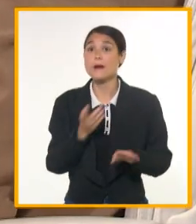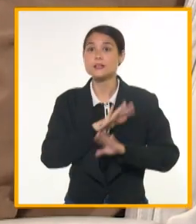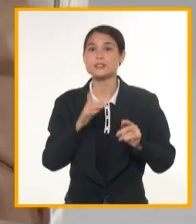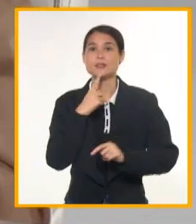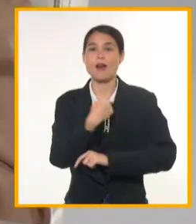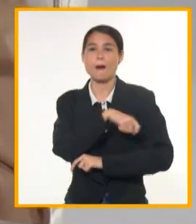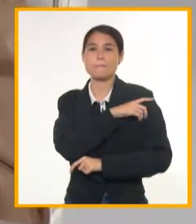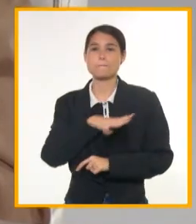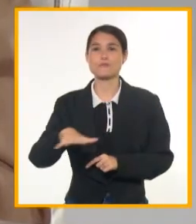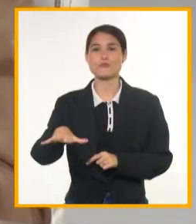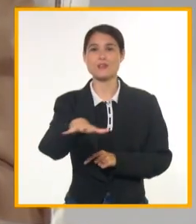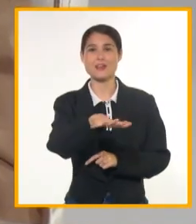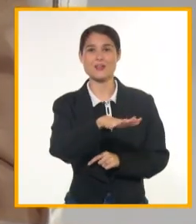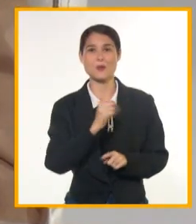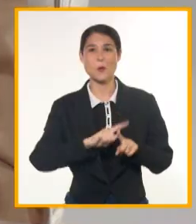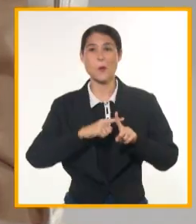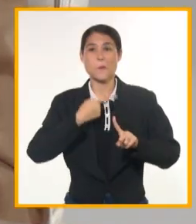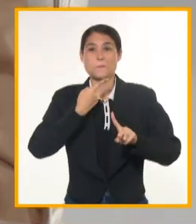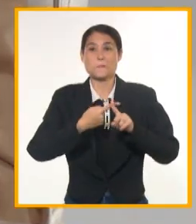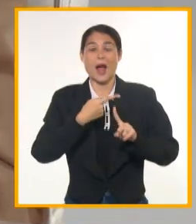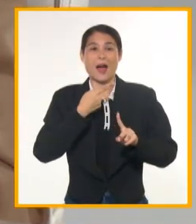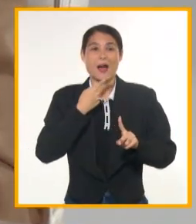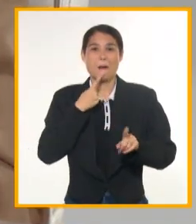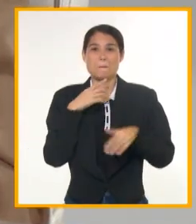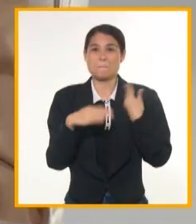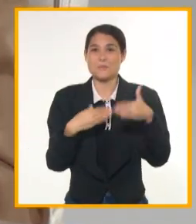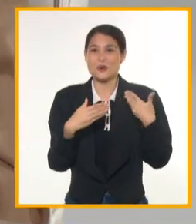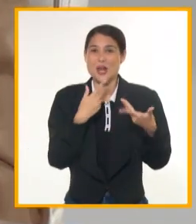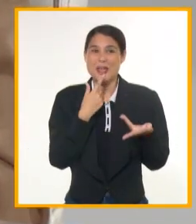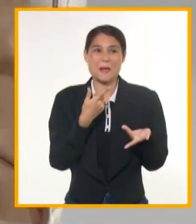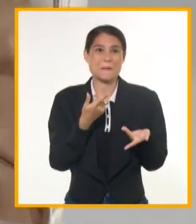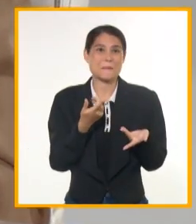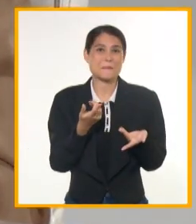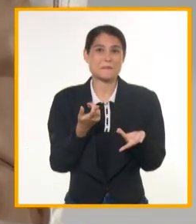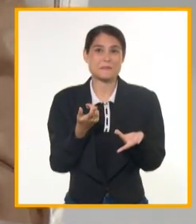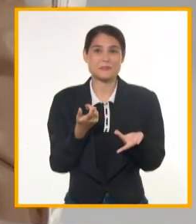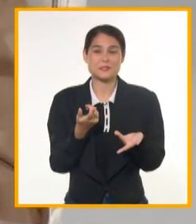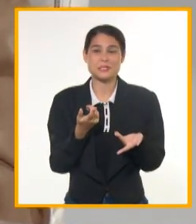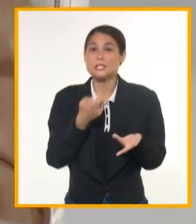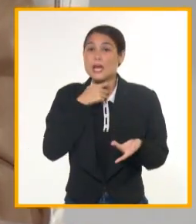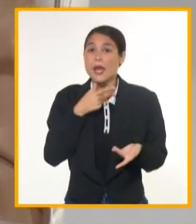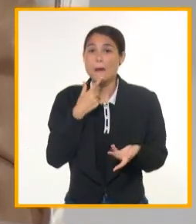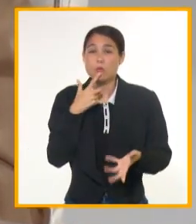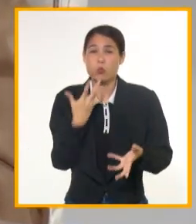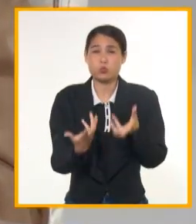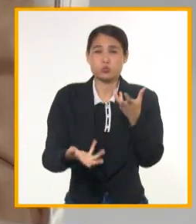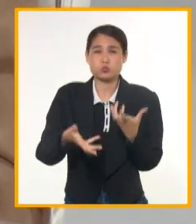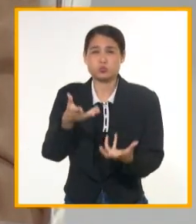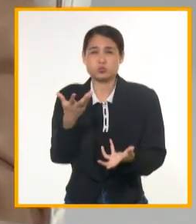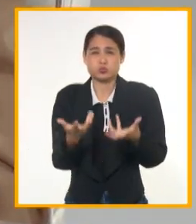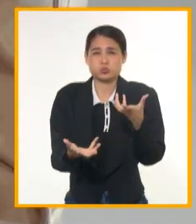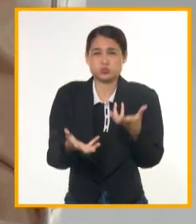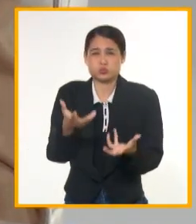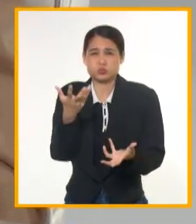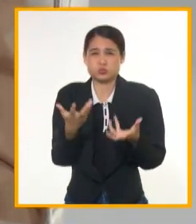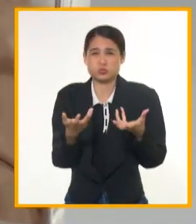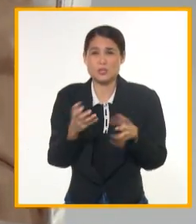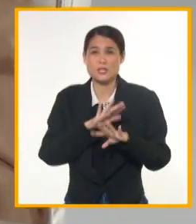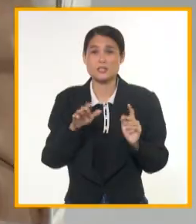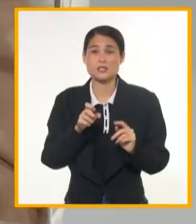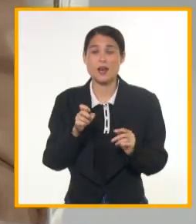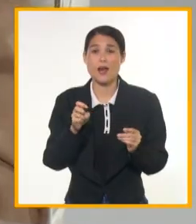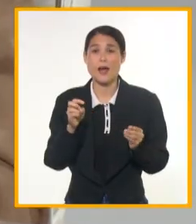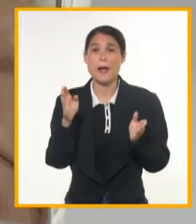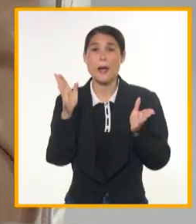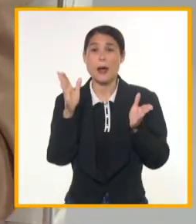y con crímenes de lesa humanidad como el incendio de la Casa de los Sindicatos en Odessa el 2 de mayo de ese